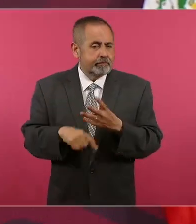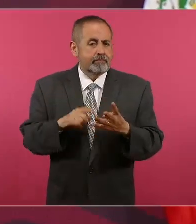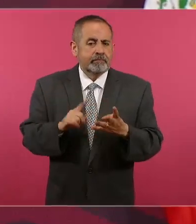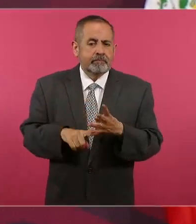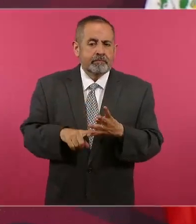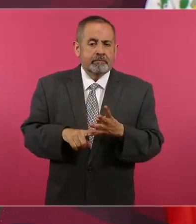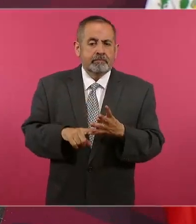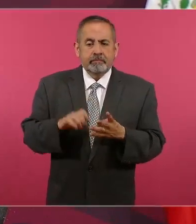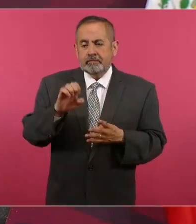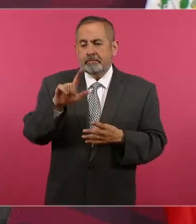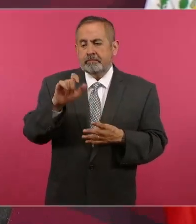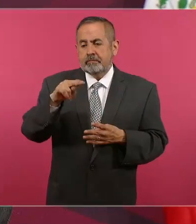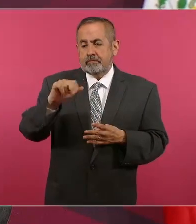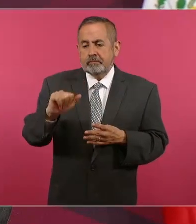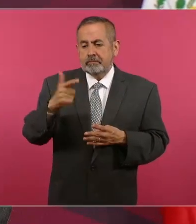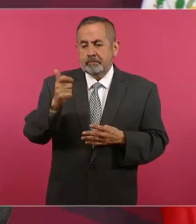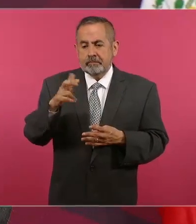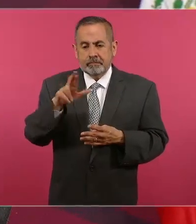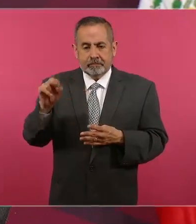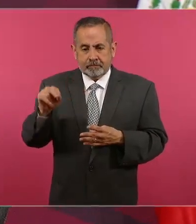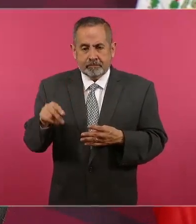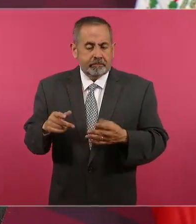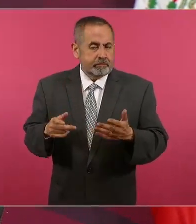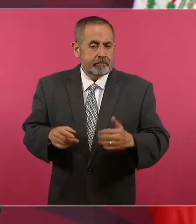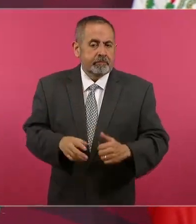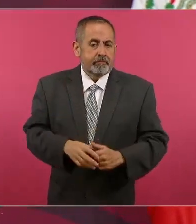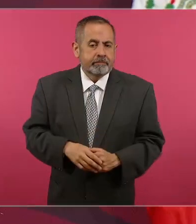pero ahí está Elena Garro,